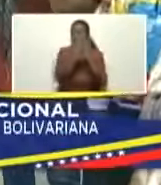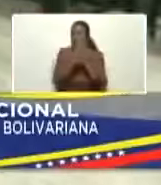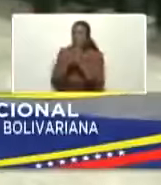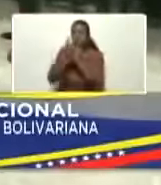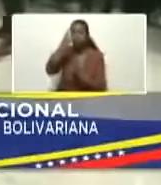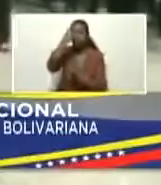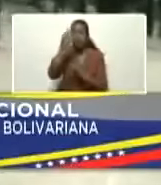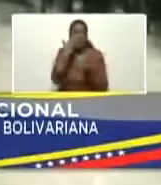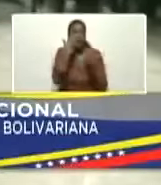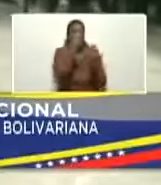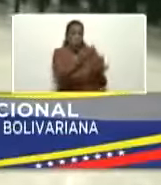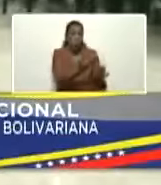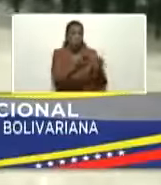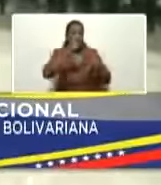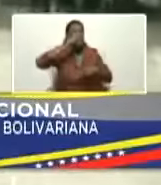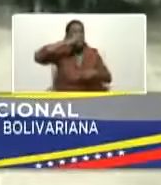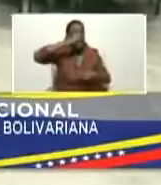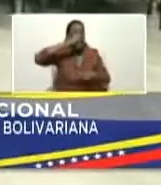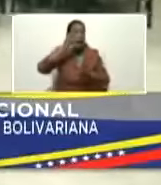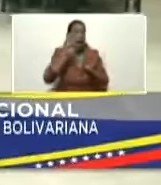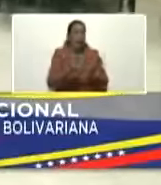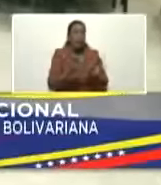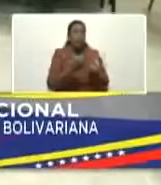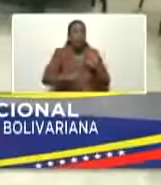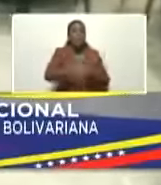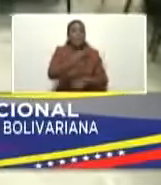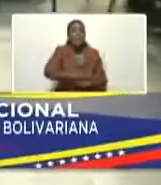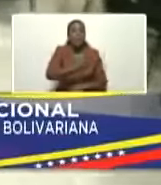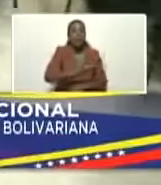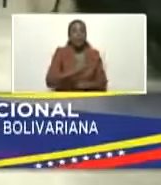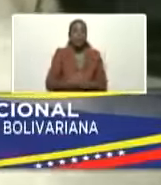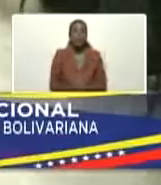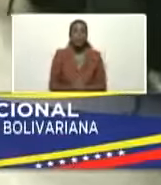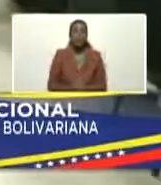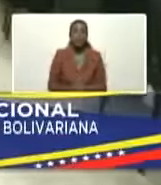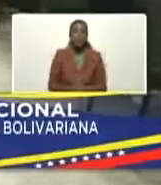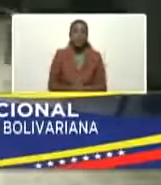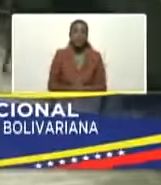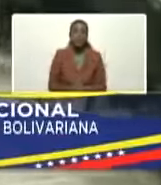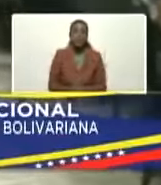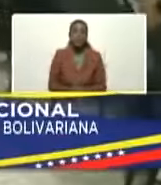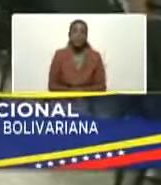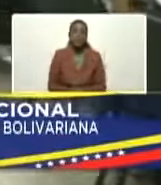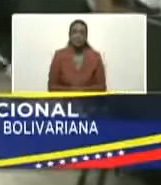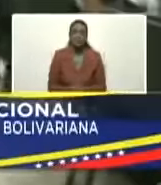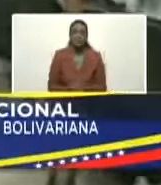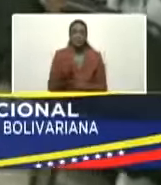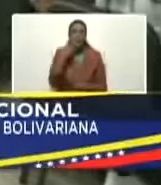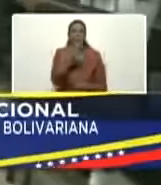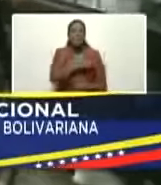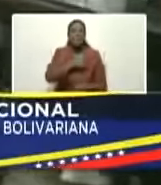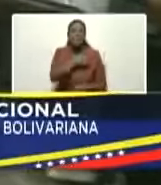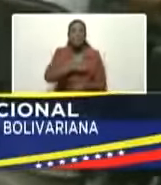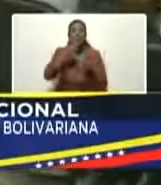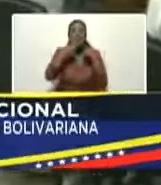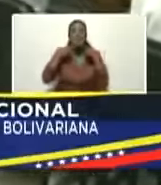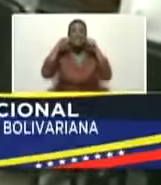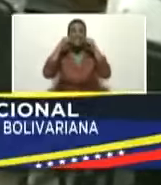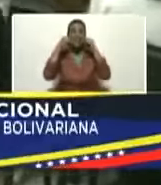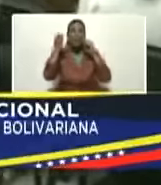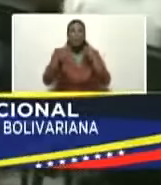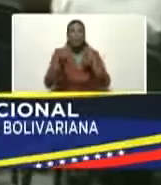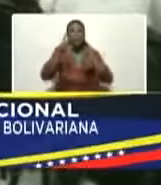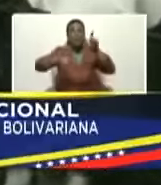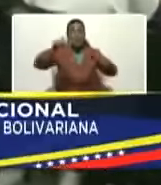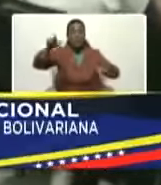ustedes vean la mecánica dental tan importante que es para la misión Sonrisa. Aquí sí hay bastantes